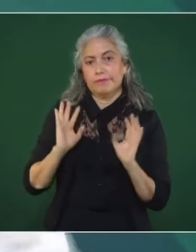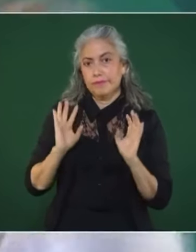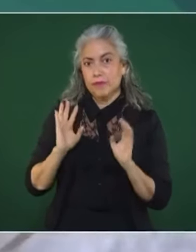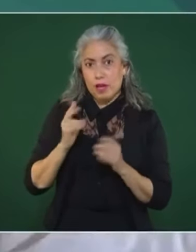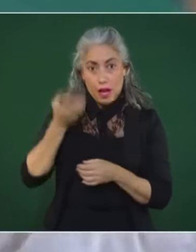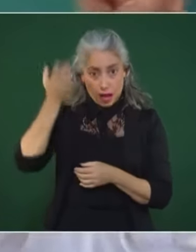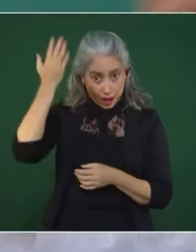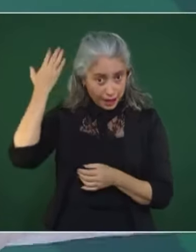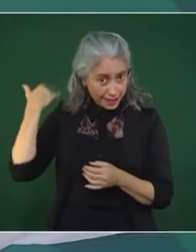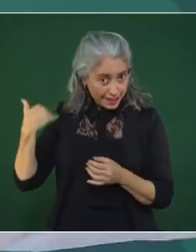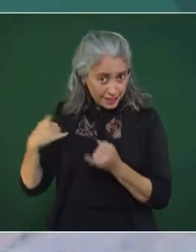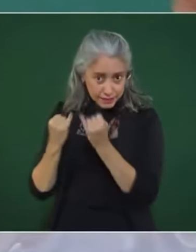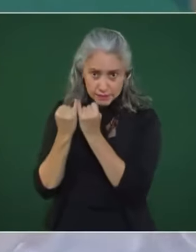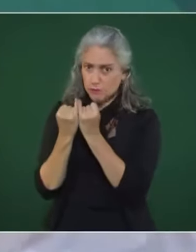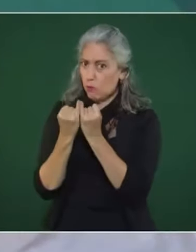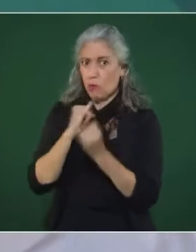Ni en otras partes.